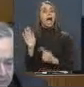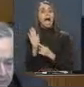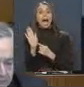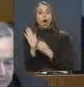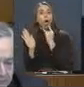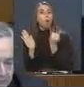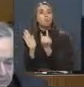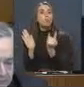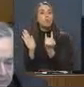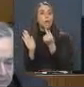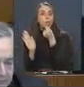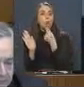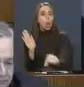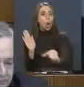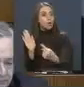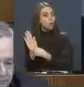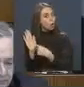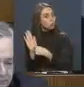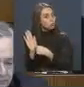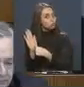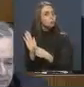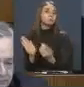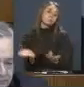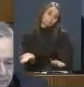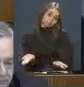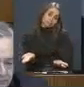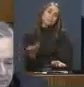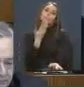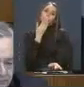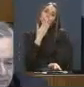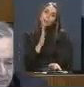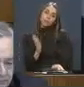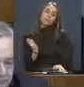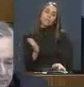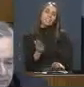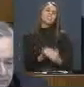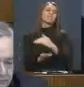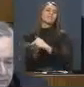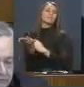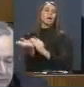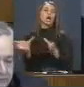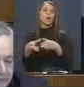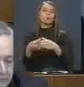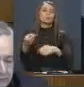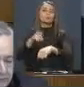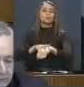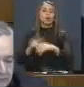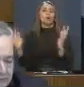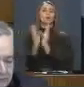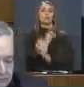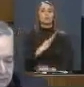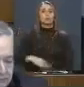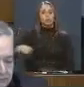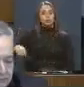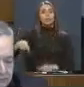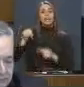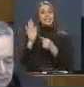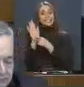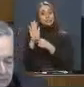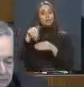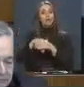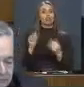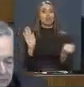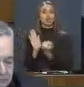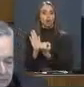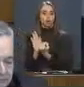que suceder pronto y en ese escenario preferimos, por supuesto, que vaya a comisión mixta. Por tanto, voy a votar en contra para que eso suceda.